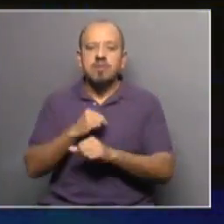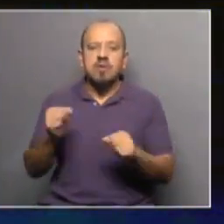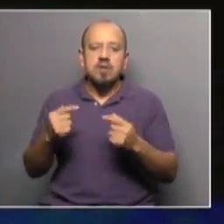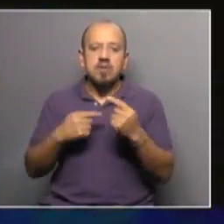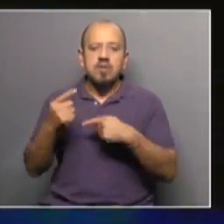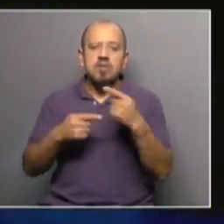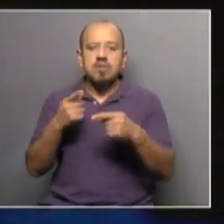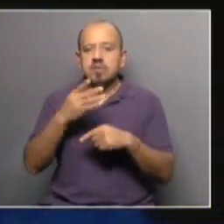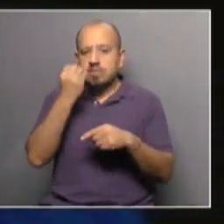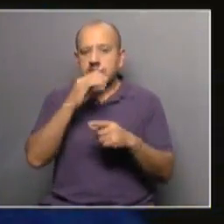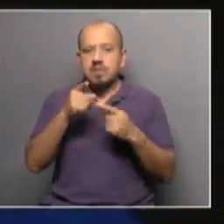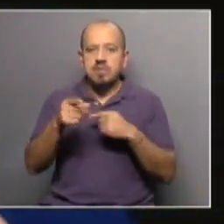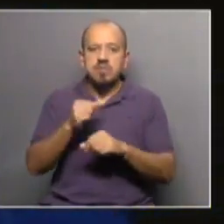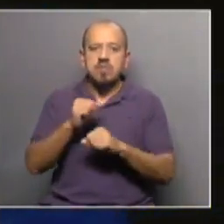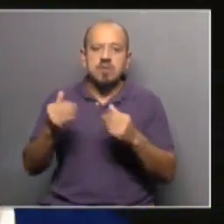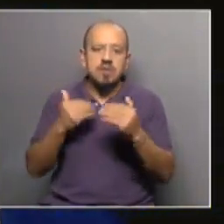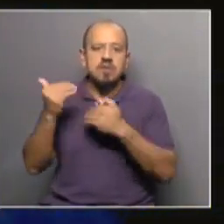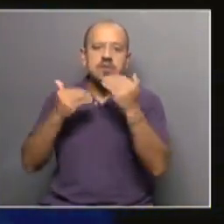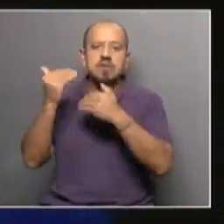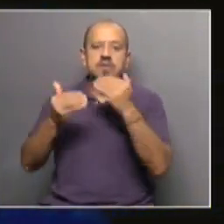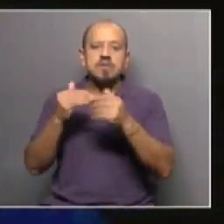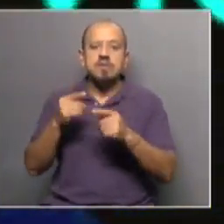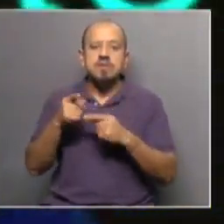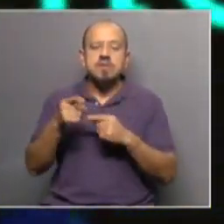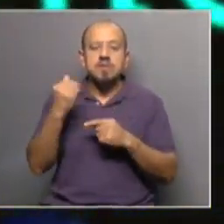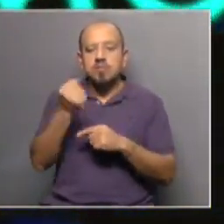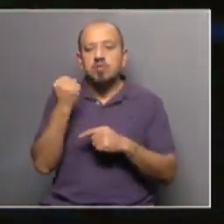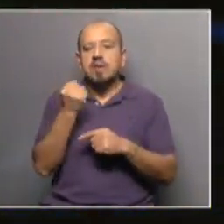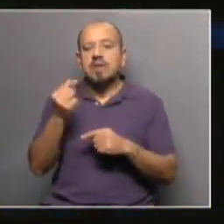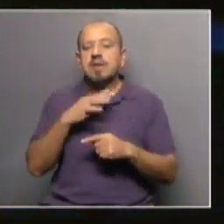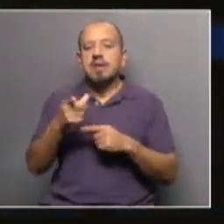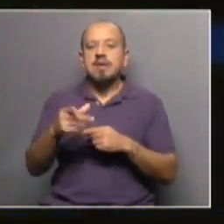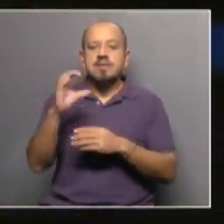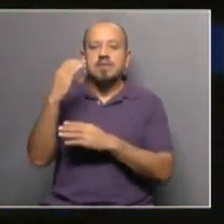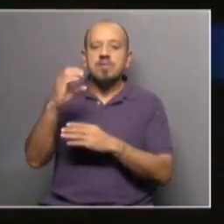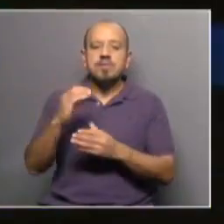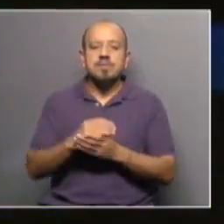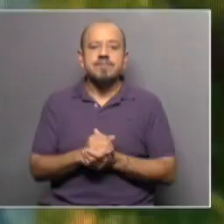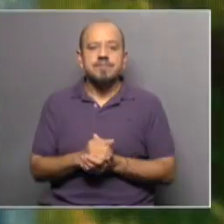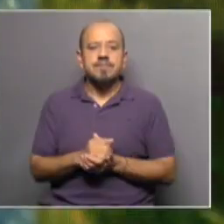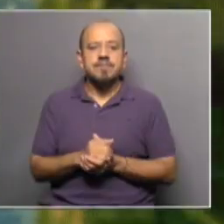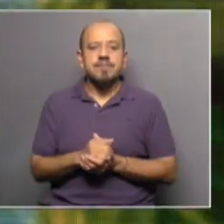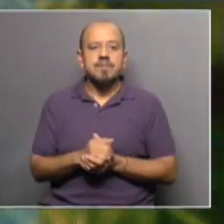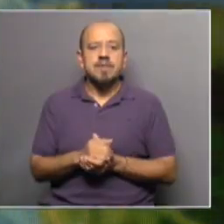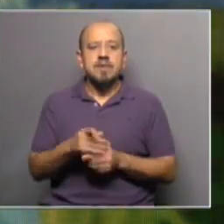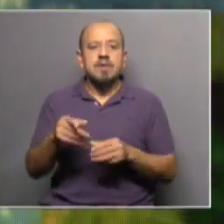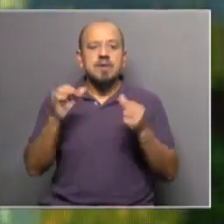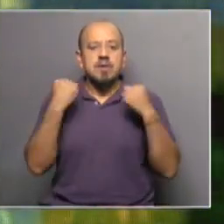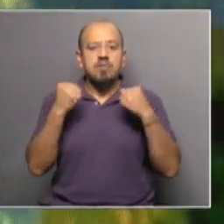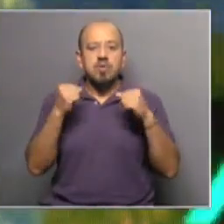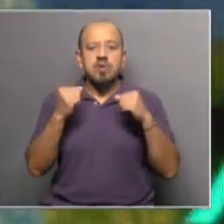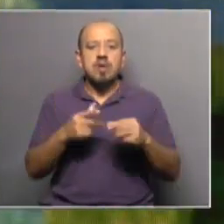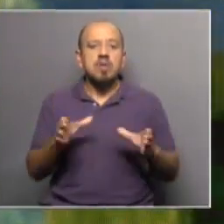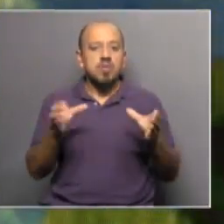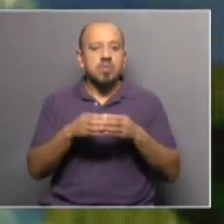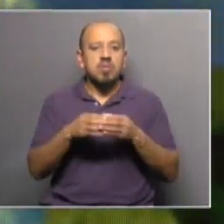seguir mejorando y poder seguir creciendo, que eso me parece que es la importancia que tienen este tipo de clubes. Y es que claro, ya el deporte aparte, ¿no? El deporte en equipo sobre todo te